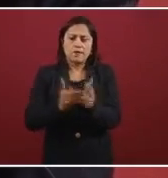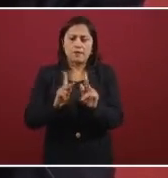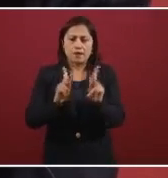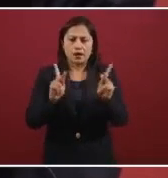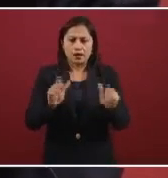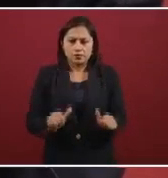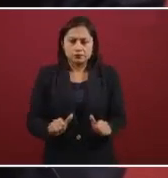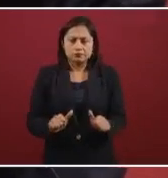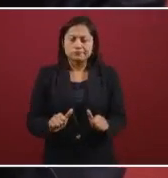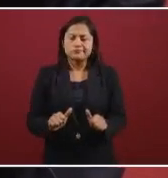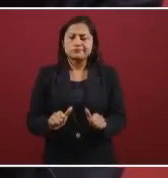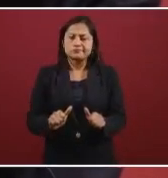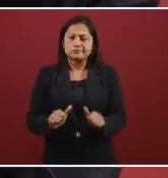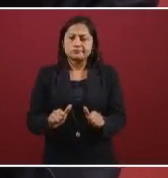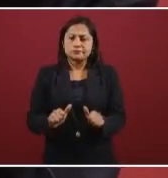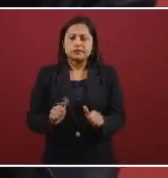venido